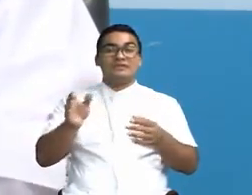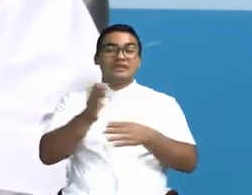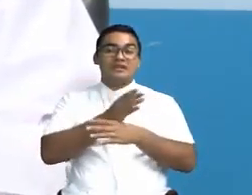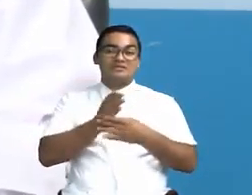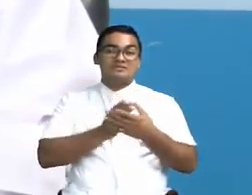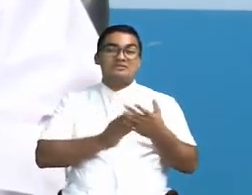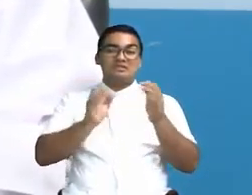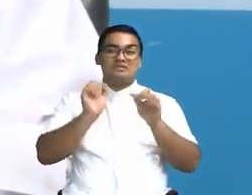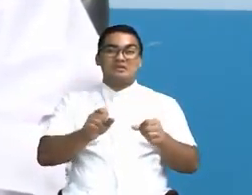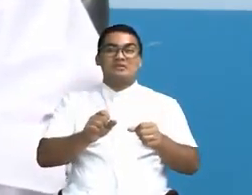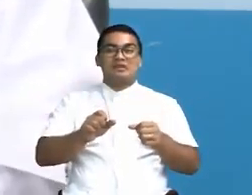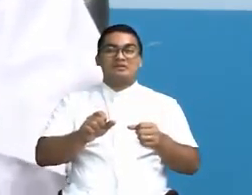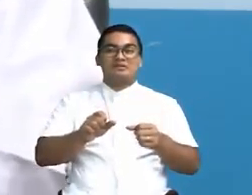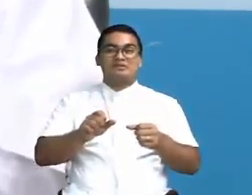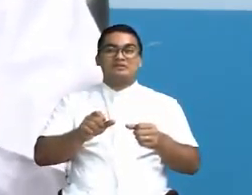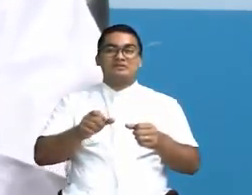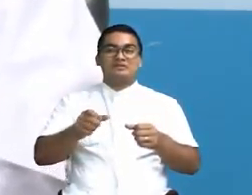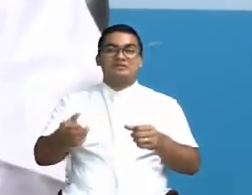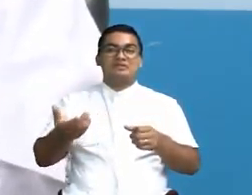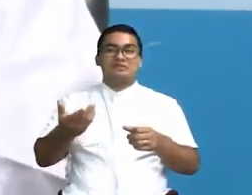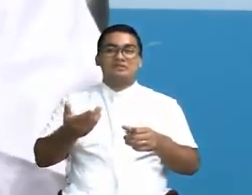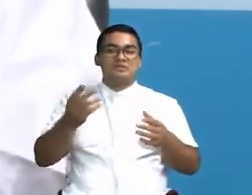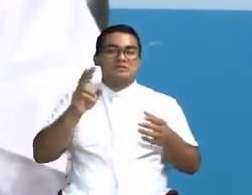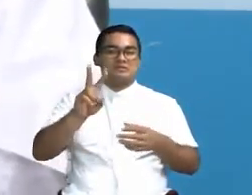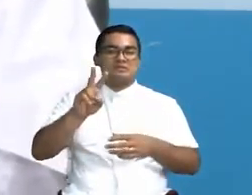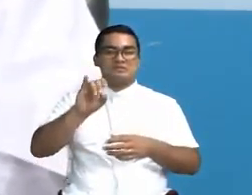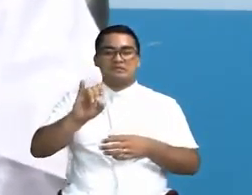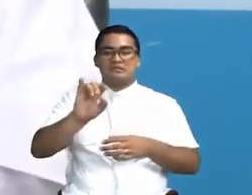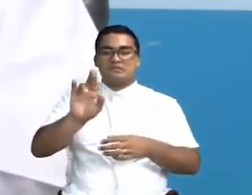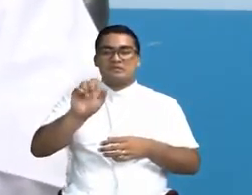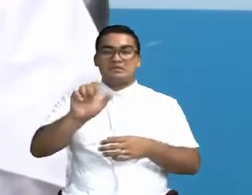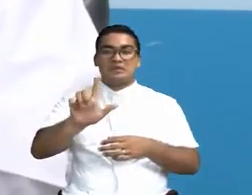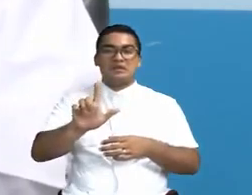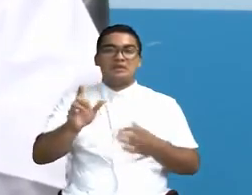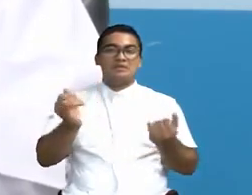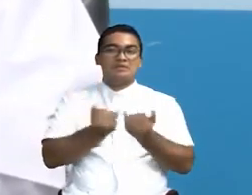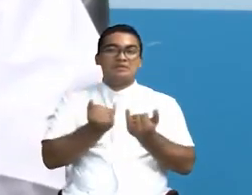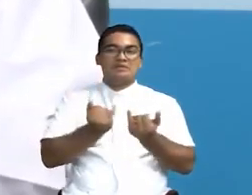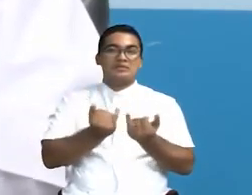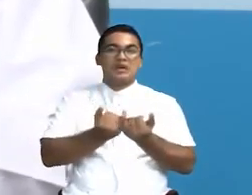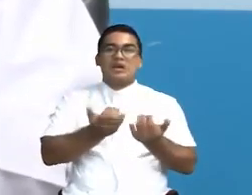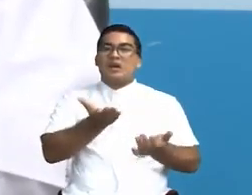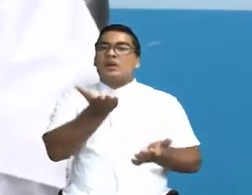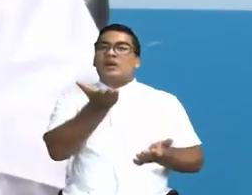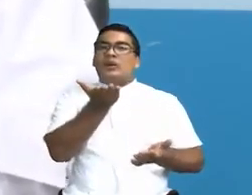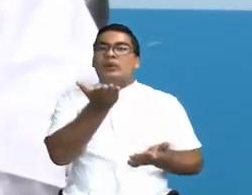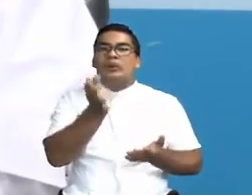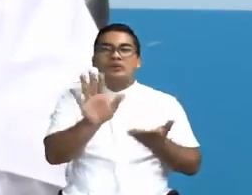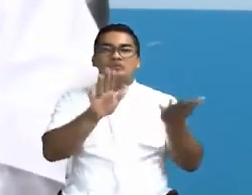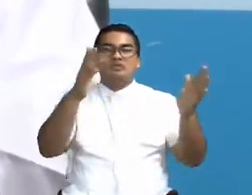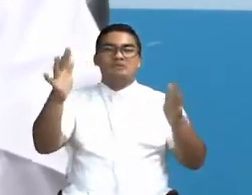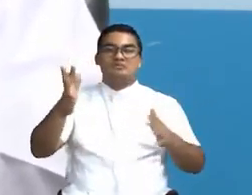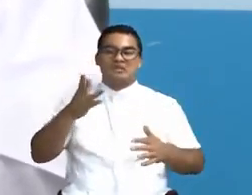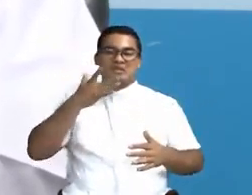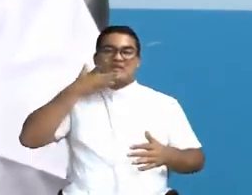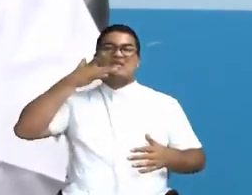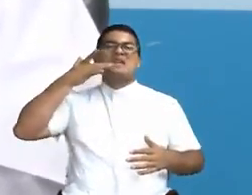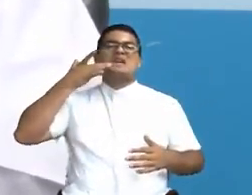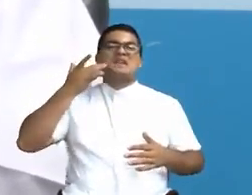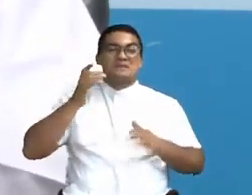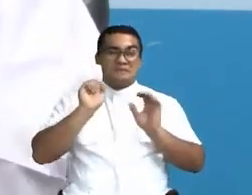ser virales, estamos hablando que se provocan por la contaminación ambiental, a veces por los residuos